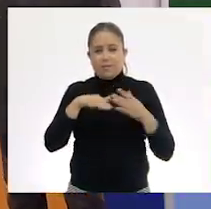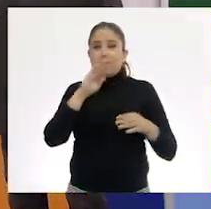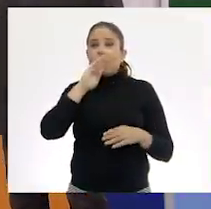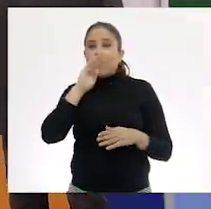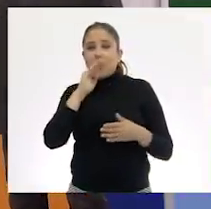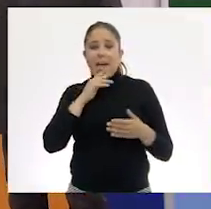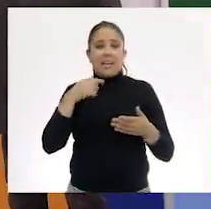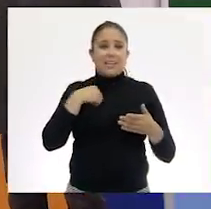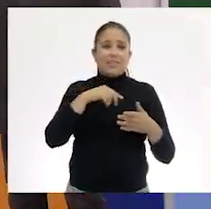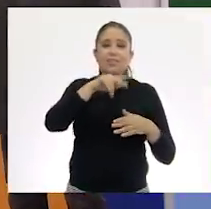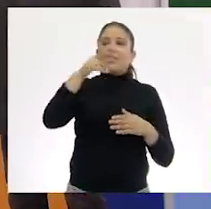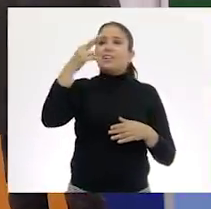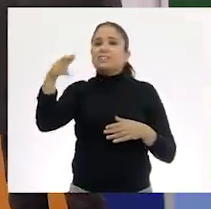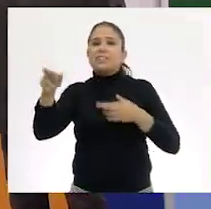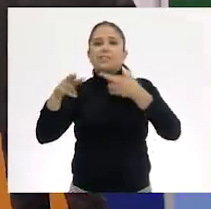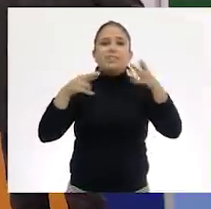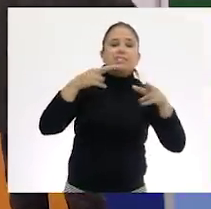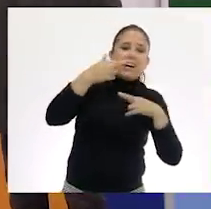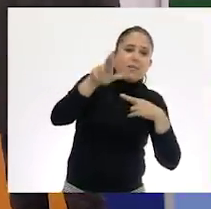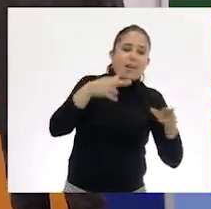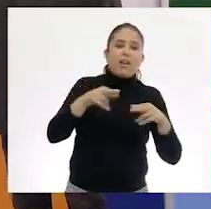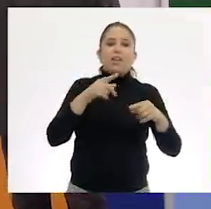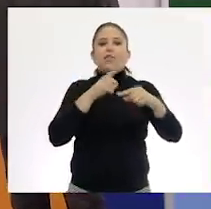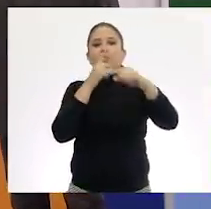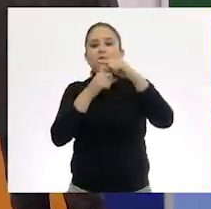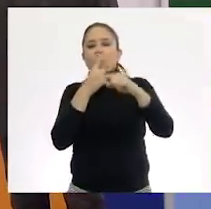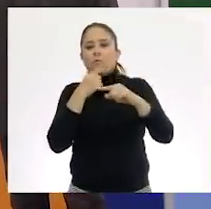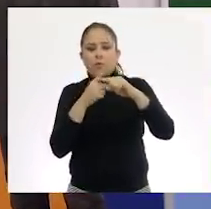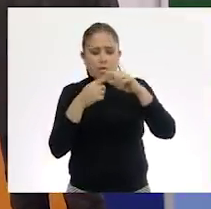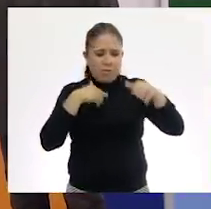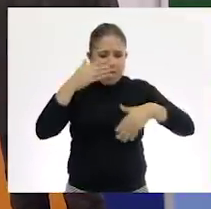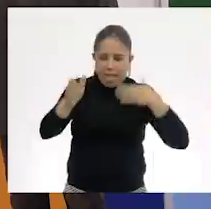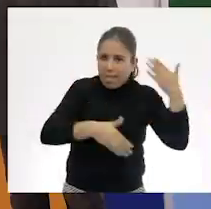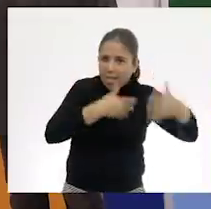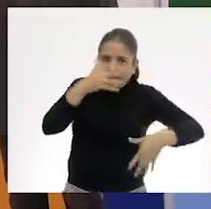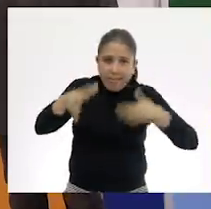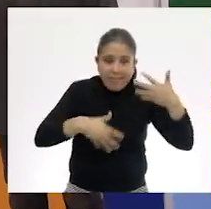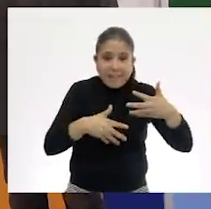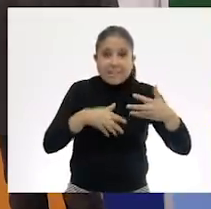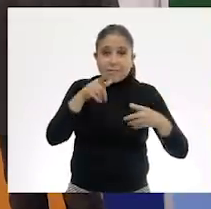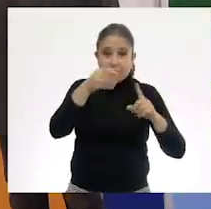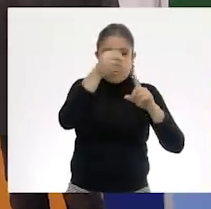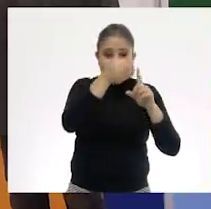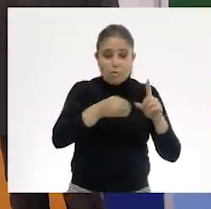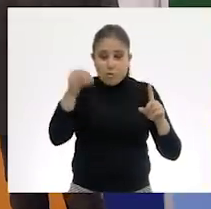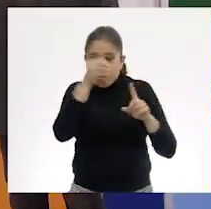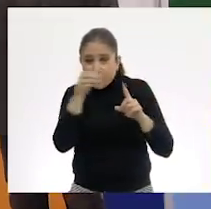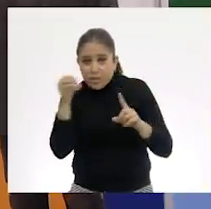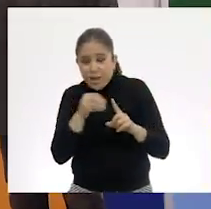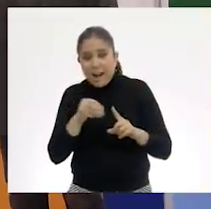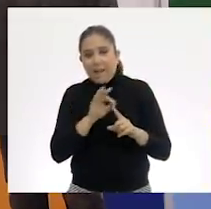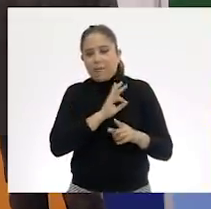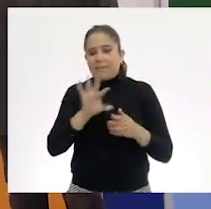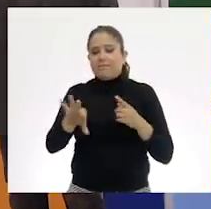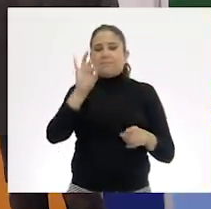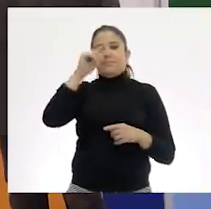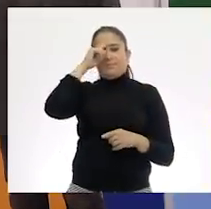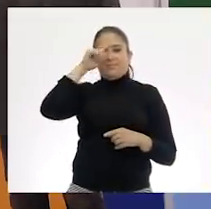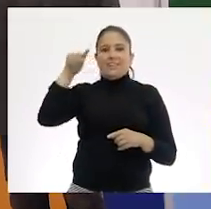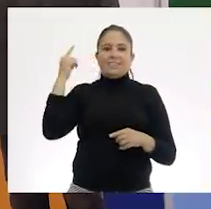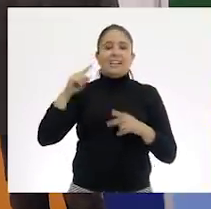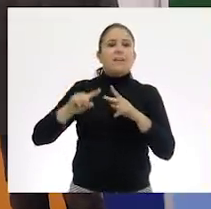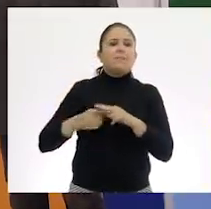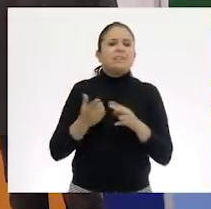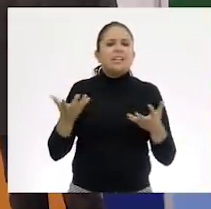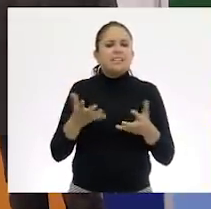y pasaba por restaurantes, que por Cruz Roja, y no la encontraba, y en cambio ya cuando lo ordenamos, todo quedó muy, muy bien. ¿Y saben cómo empecé